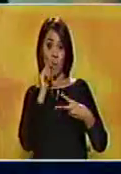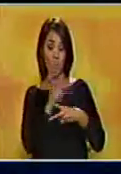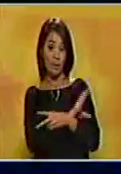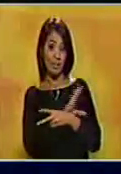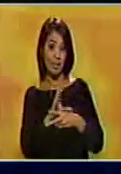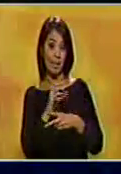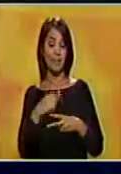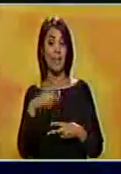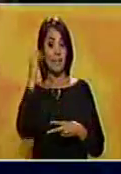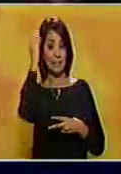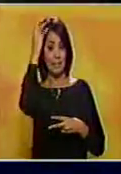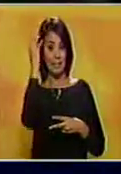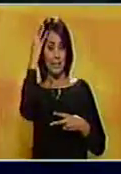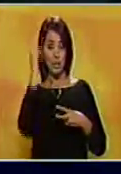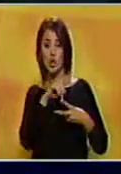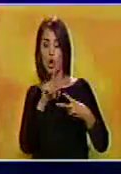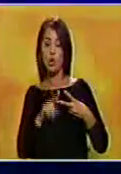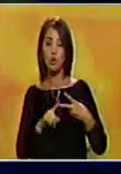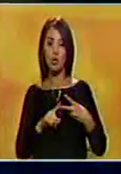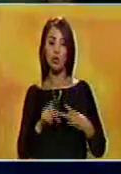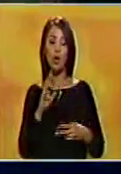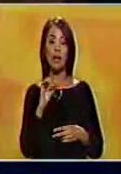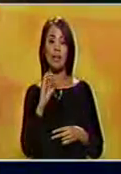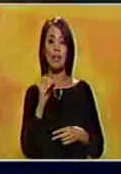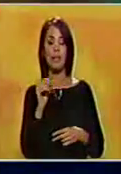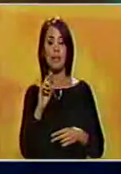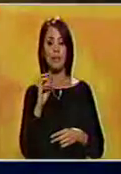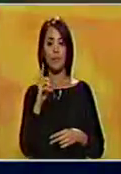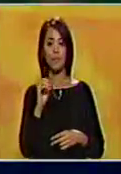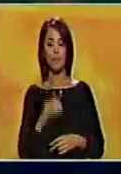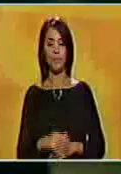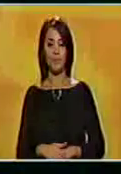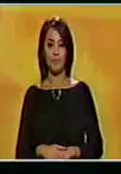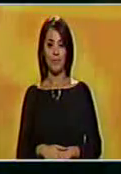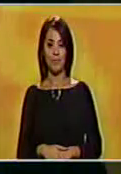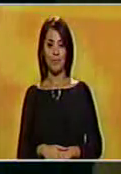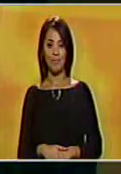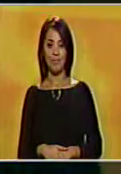una emotiva presentación junto a sus hijos Eva Luna, Mao y Ricky.